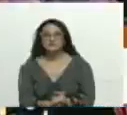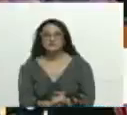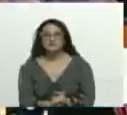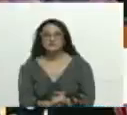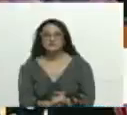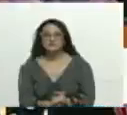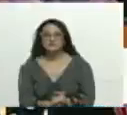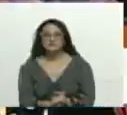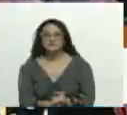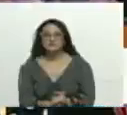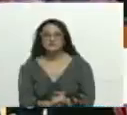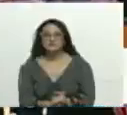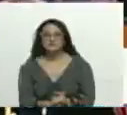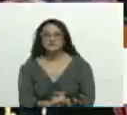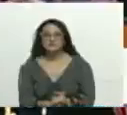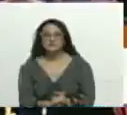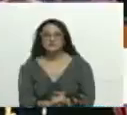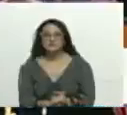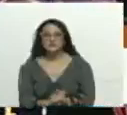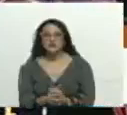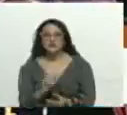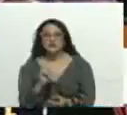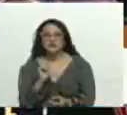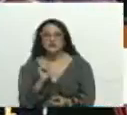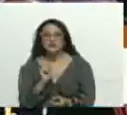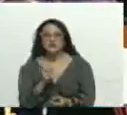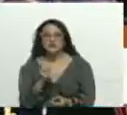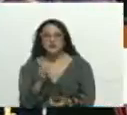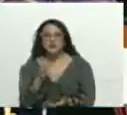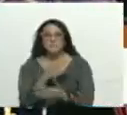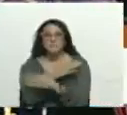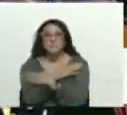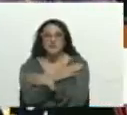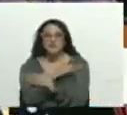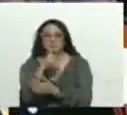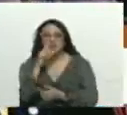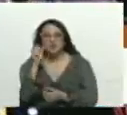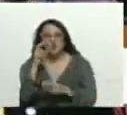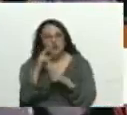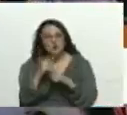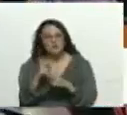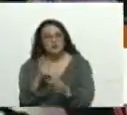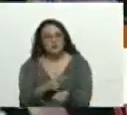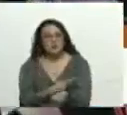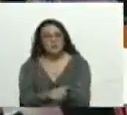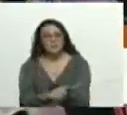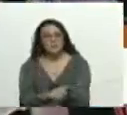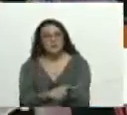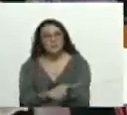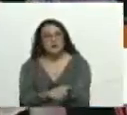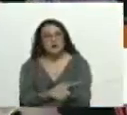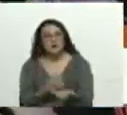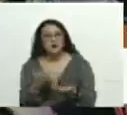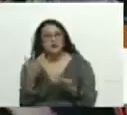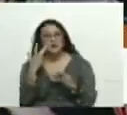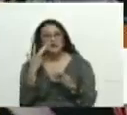hay que hay que mandarle siempre a Nicolás un abrazote de reconocimiento de hermanos por